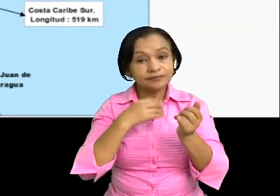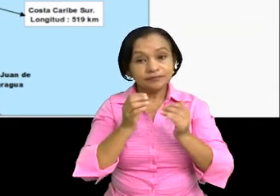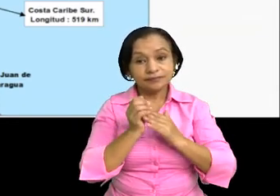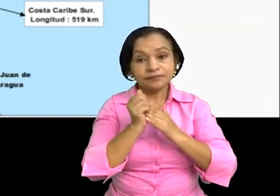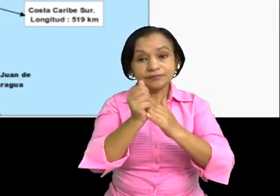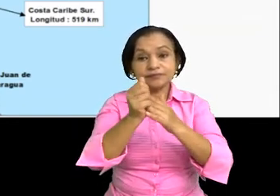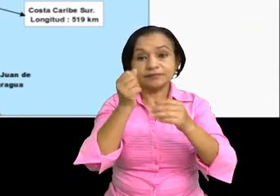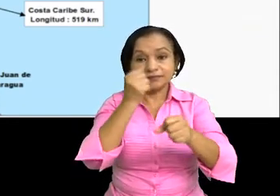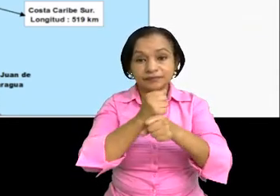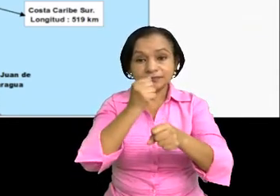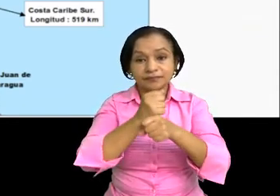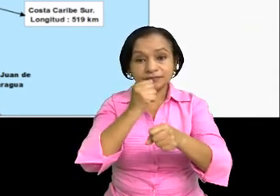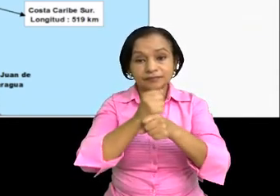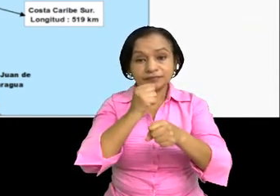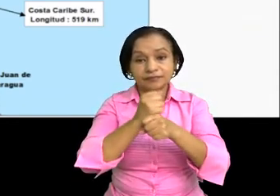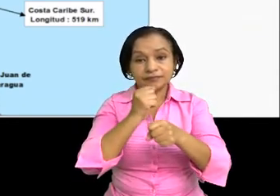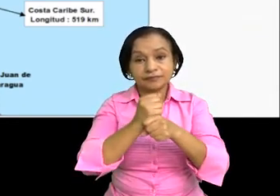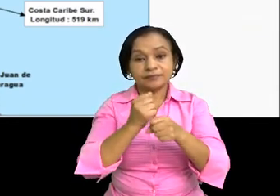lineamientos